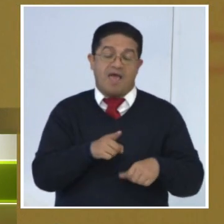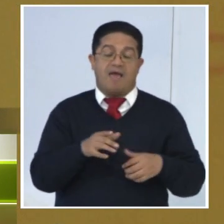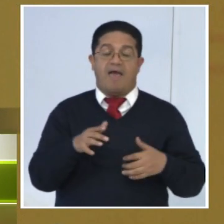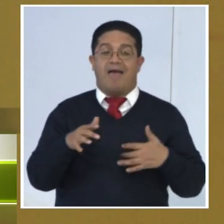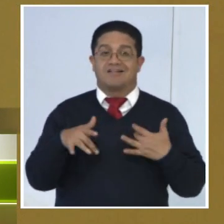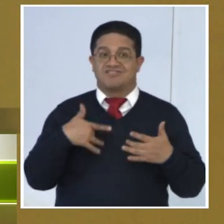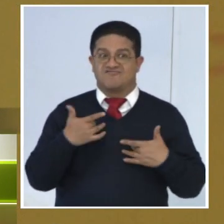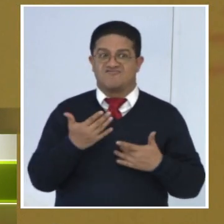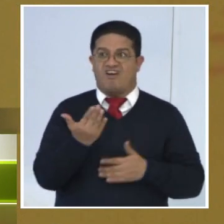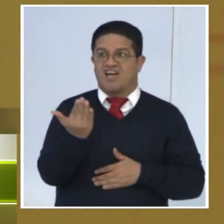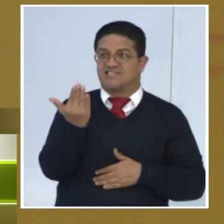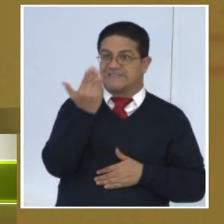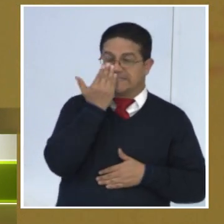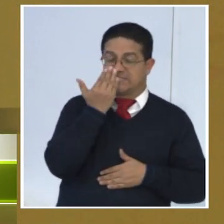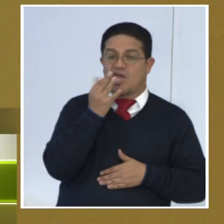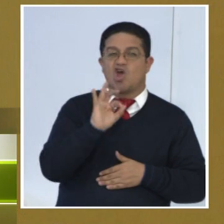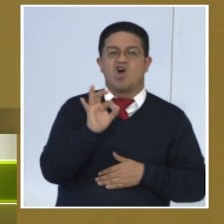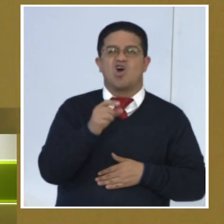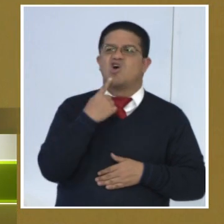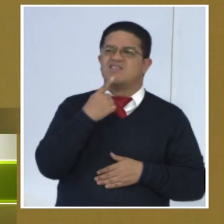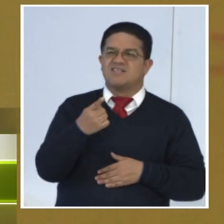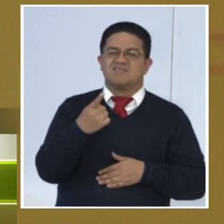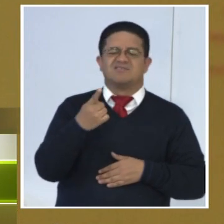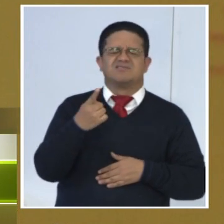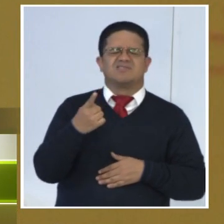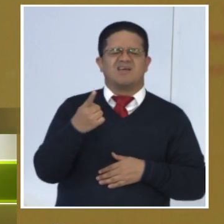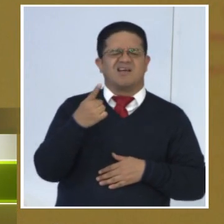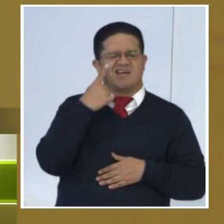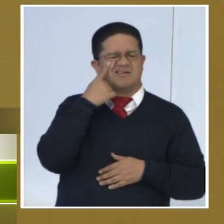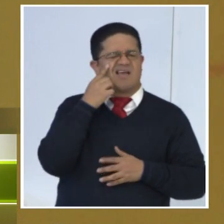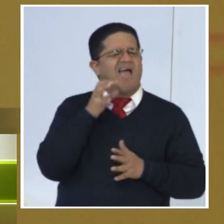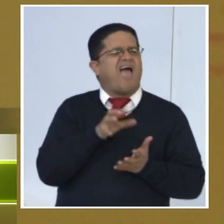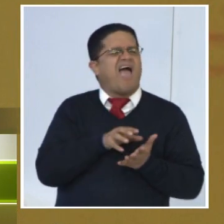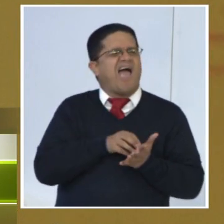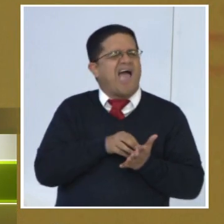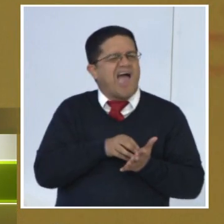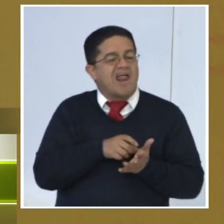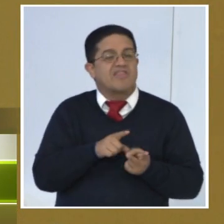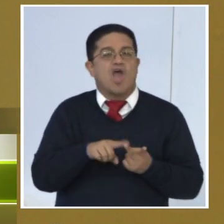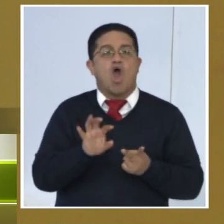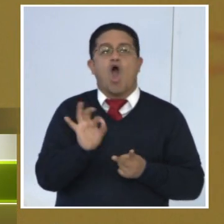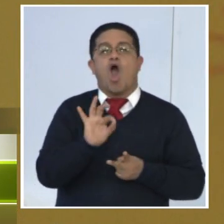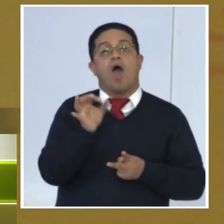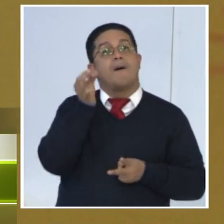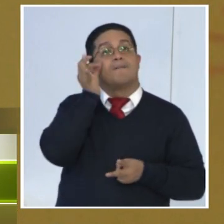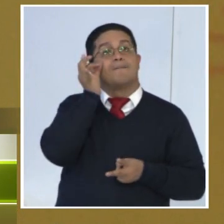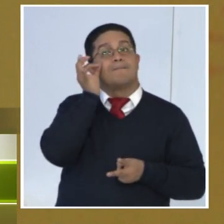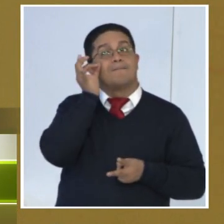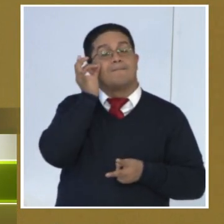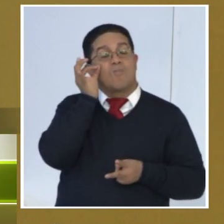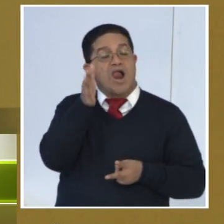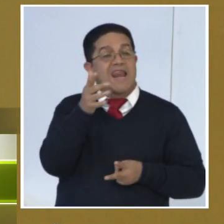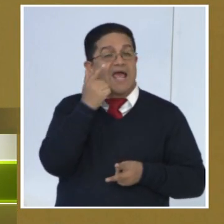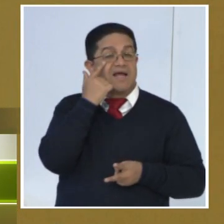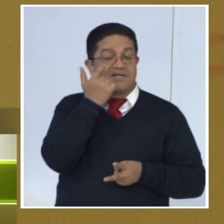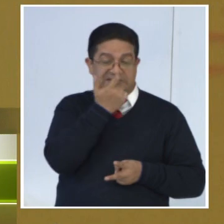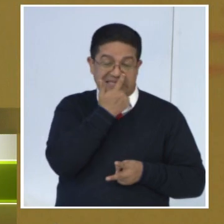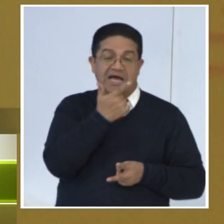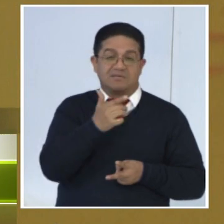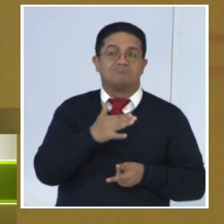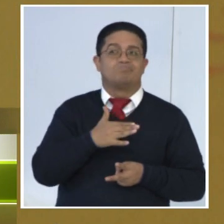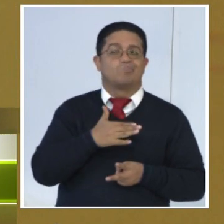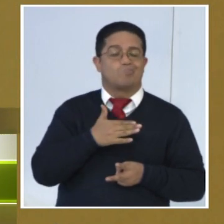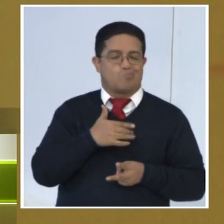se quejan de ardor, de fotosensibilidad, de molestia como sensación de cuerpo extraño en el ojo, pues podemos